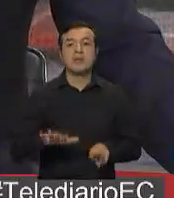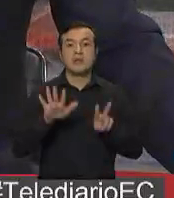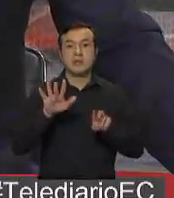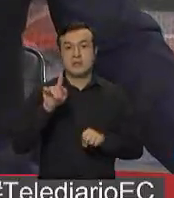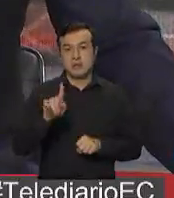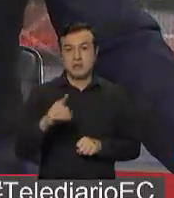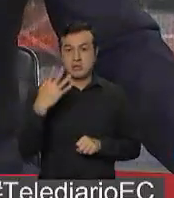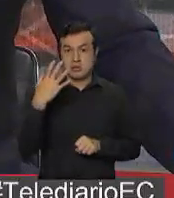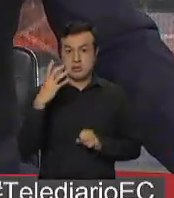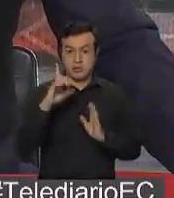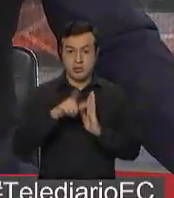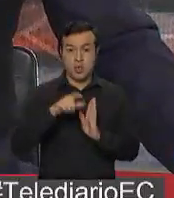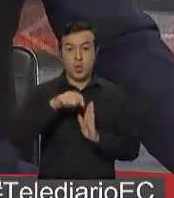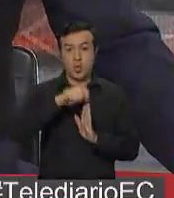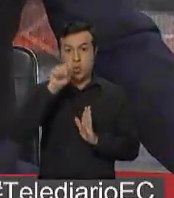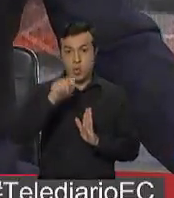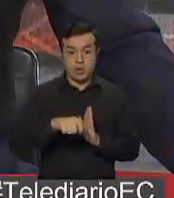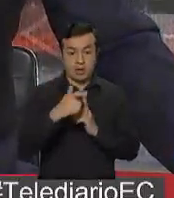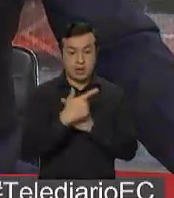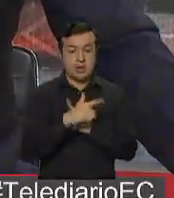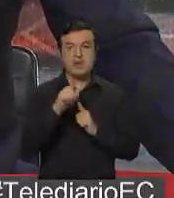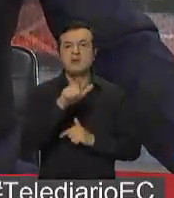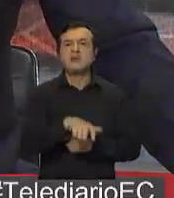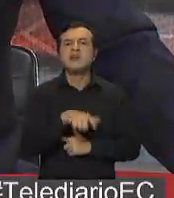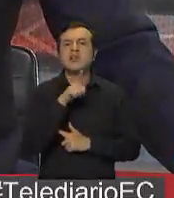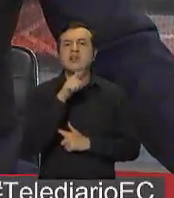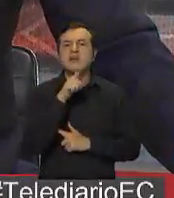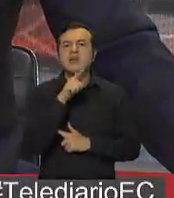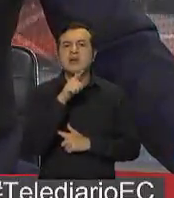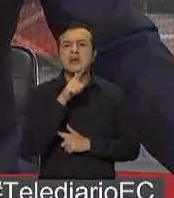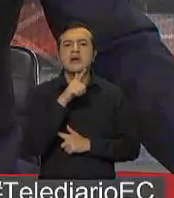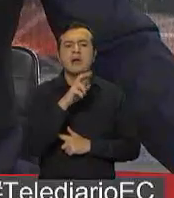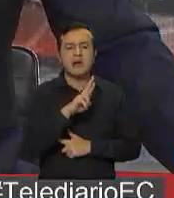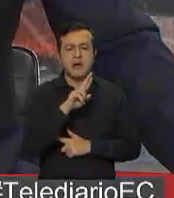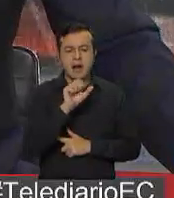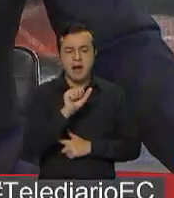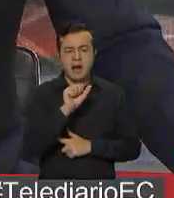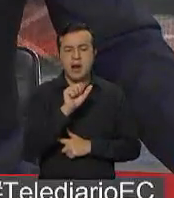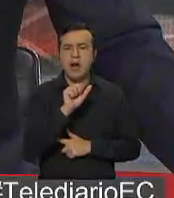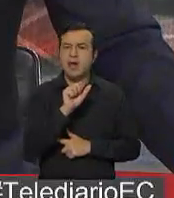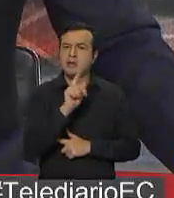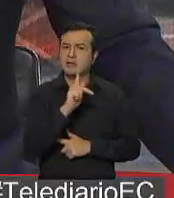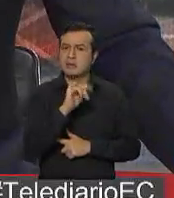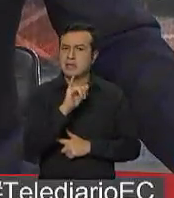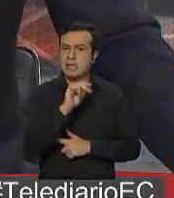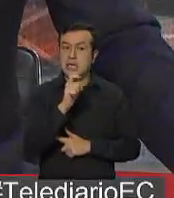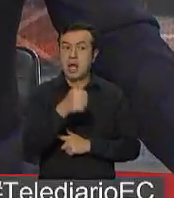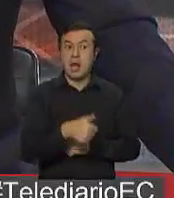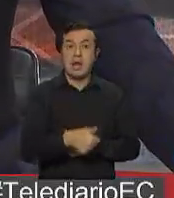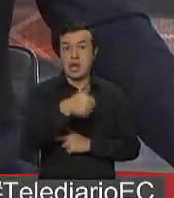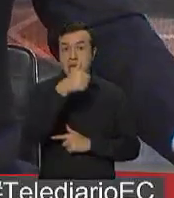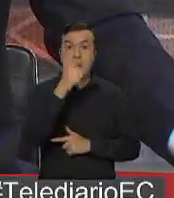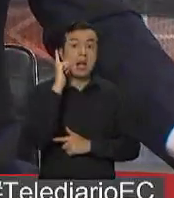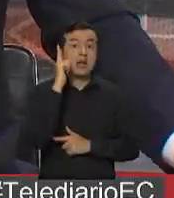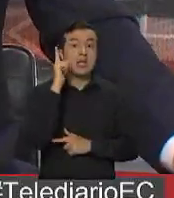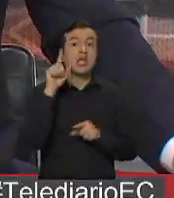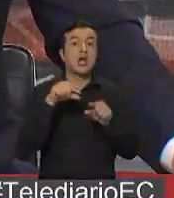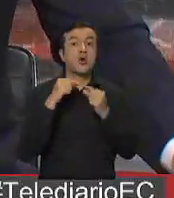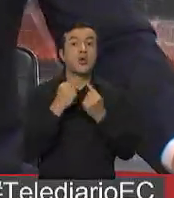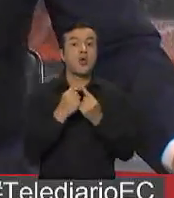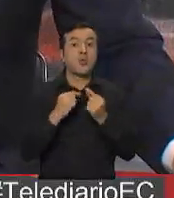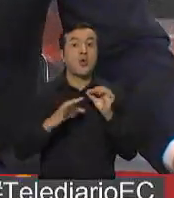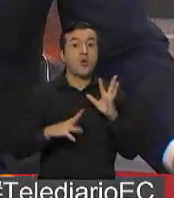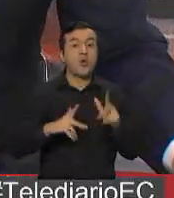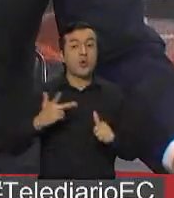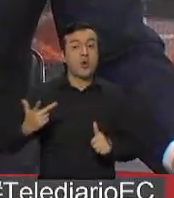7:15 p.m. y una jueza concedió la prelibertad para alias Rasquiña, presunto líder de la banda de los Choneros dedicada al narcotráfico,